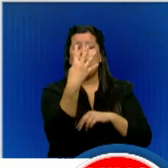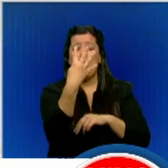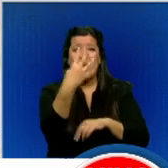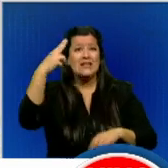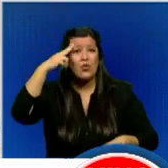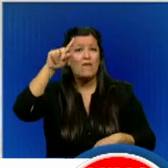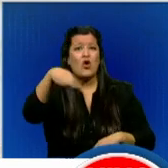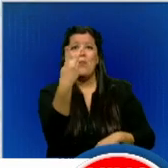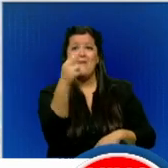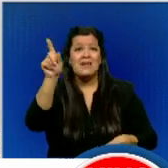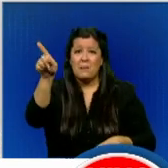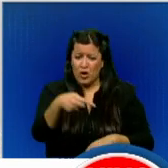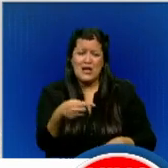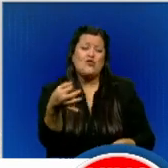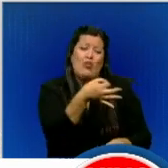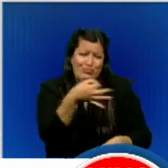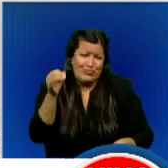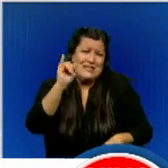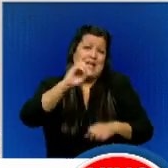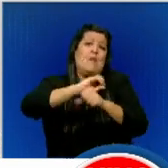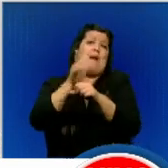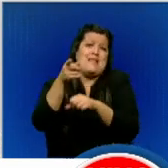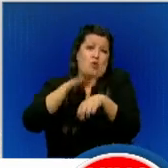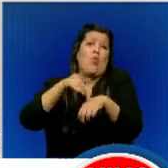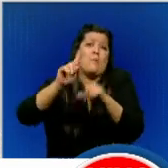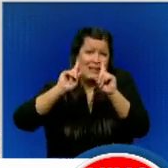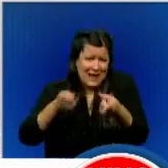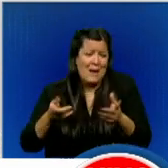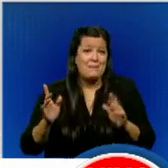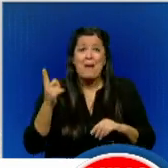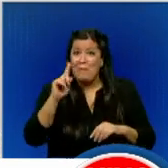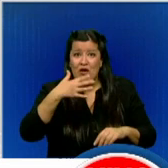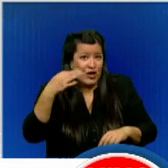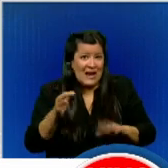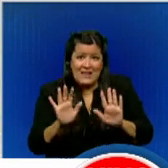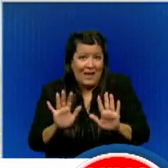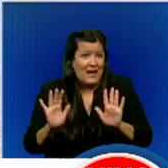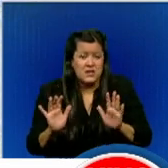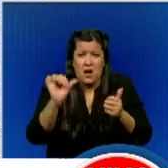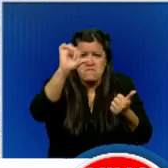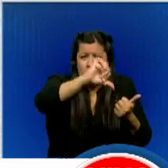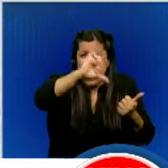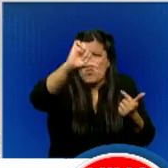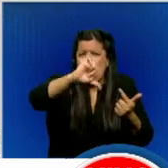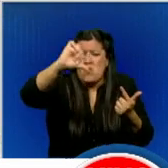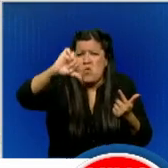ciento es cierto que la pandemia ha influido en esta situación pero está la realidad que tenemos hoy